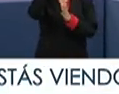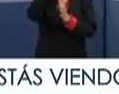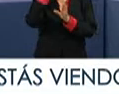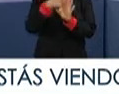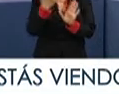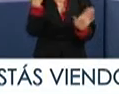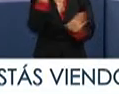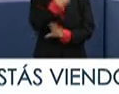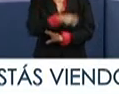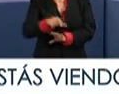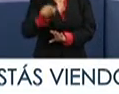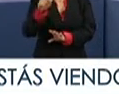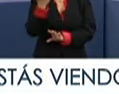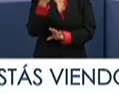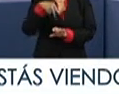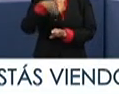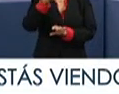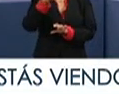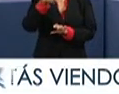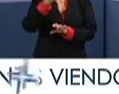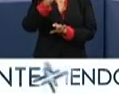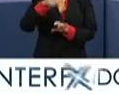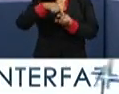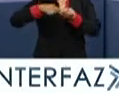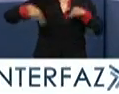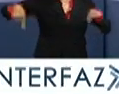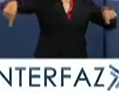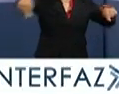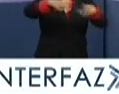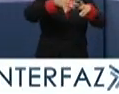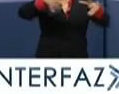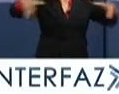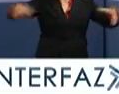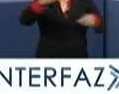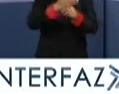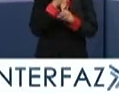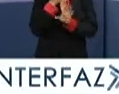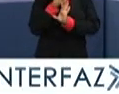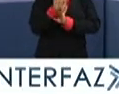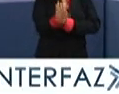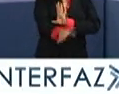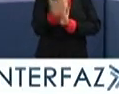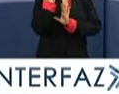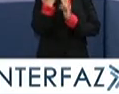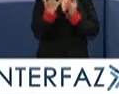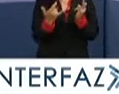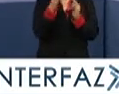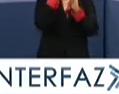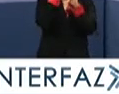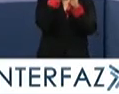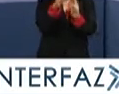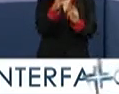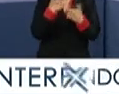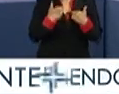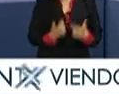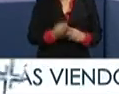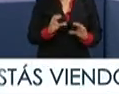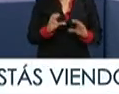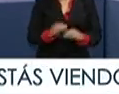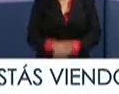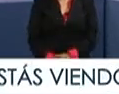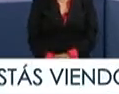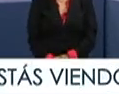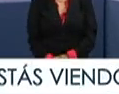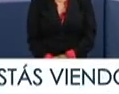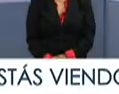que con casi 112 kilómetros cuadrados, tiene la mayor área del mundo preservada como patrimonio de la humanidad. Veamos los detalles.